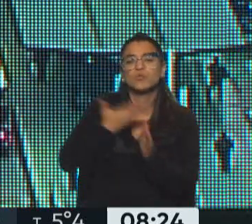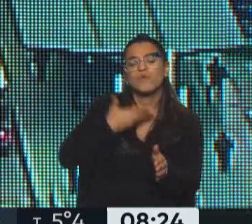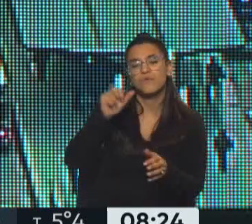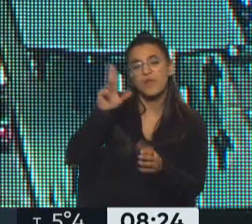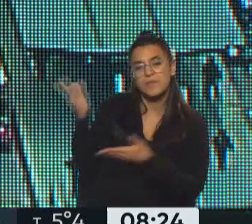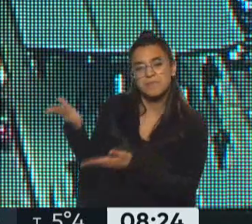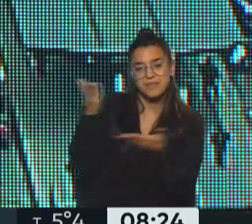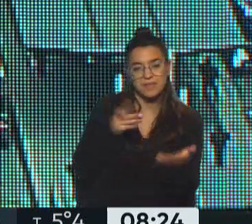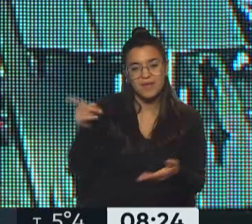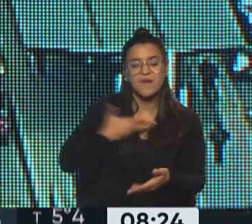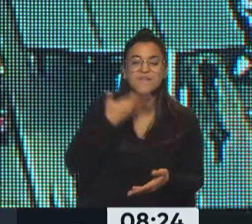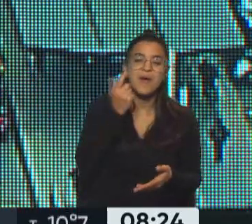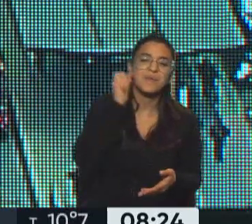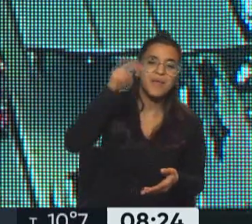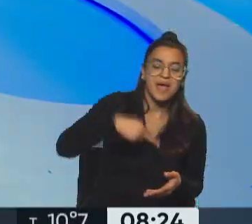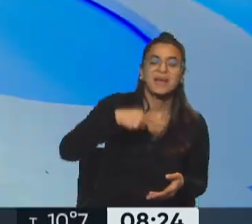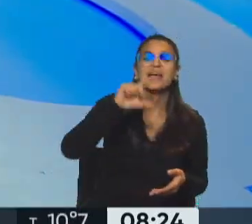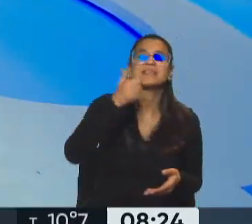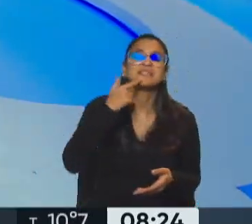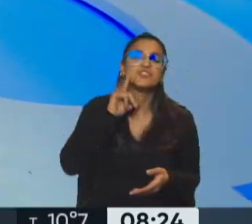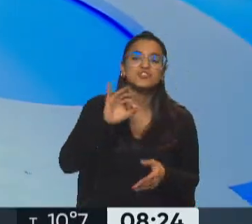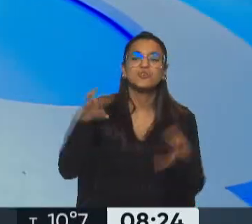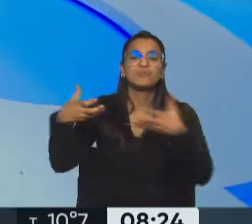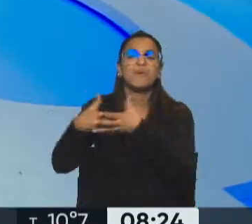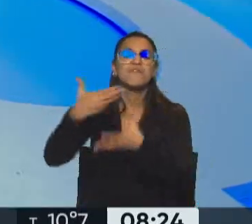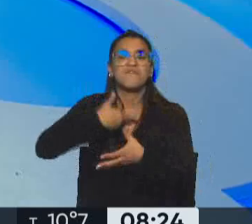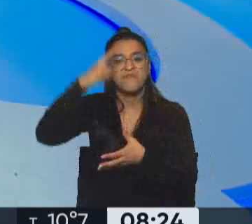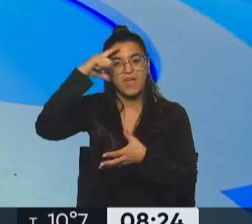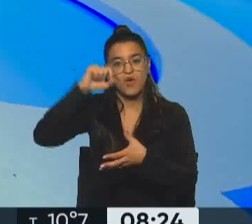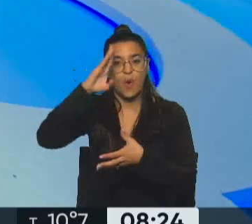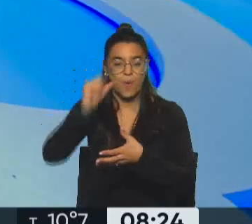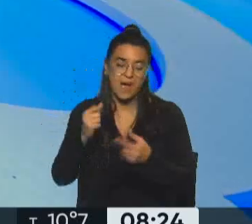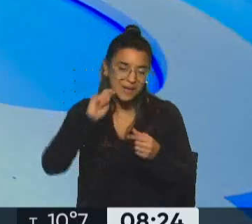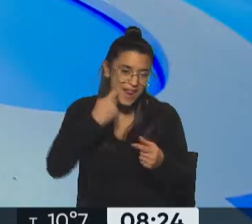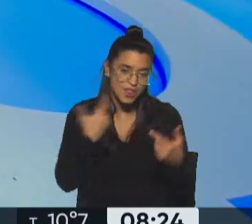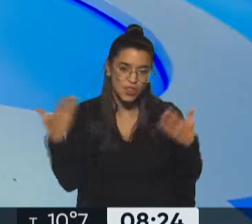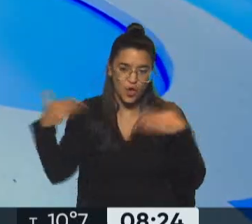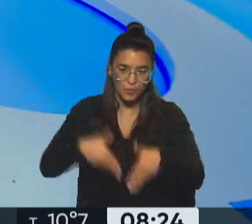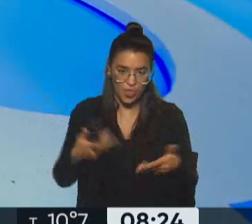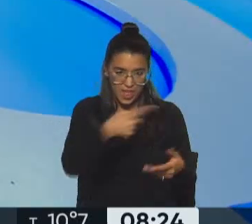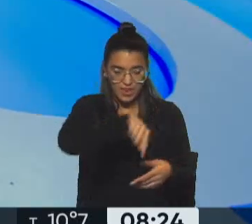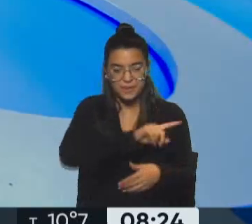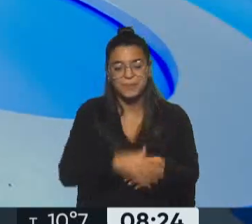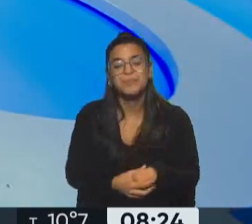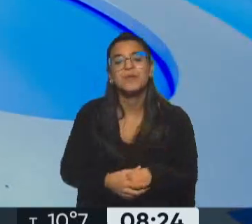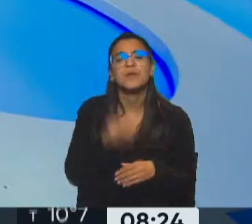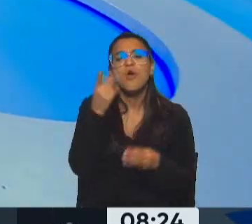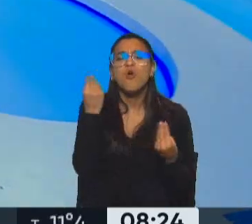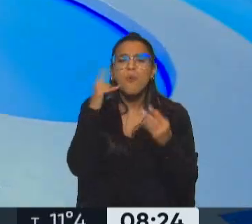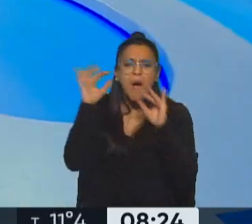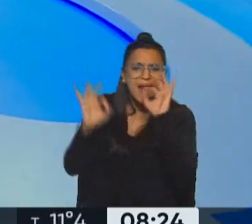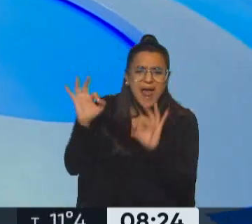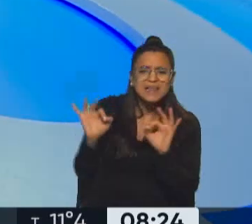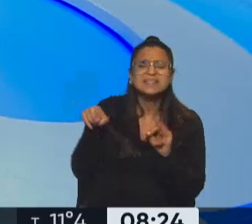nuestro invitado, que es Fabián Castillo de FECOBA. Muchas gracias, Fabián, por estar junto a nosotros. Un gusto poder estar con ustedes acá. Muchísimas gracias. Bueno, ¿cómo analiza usted